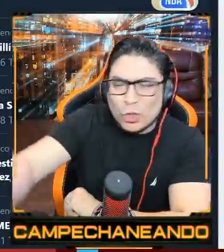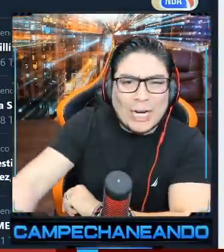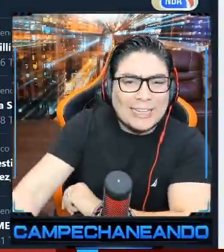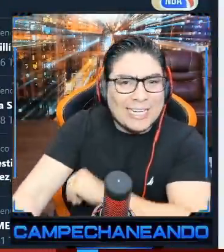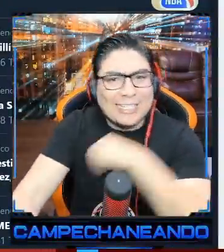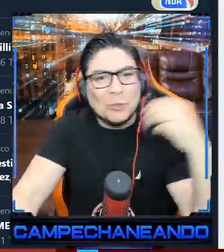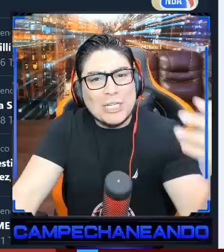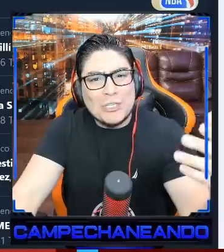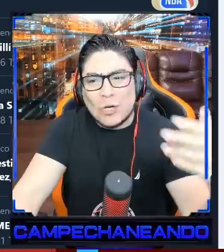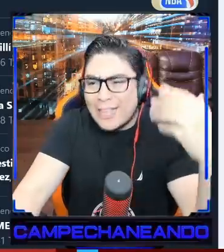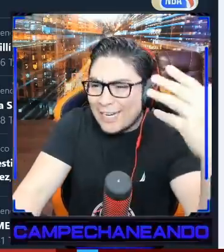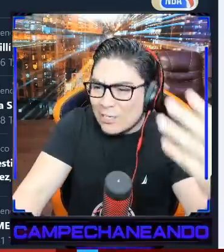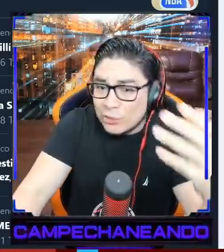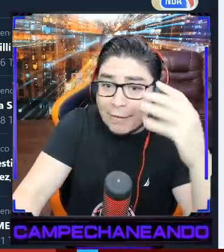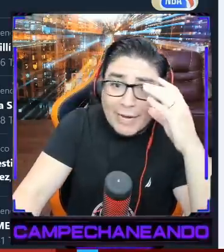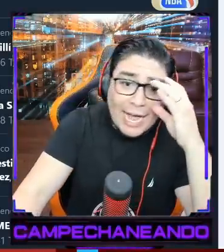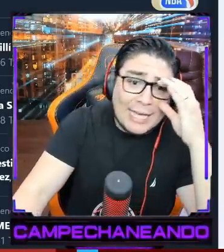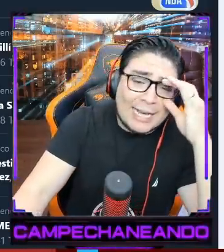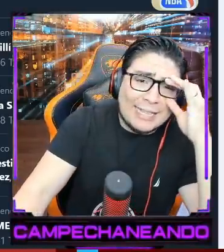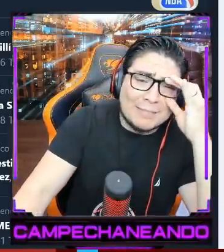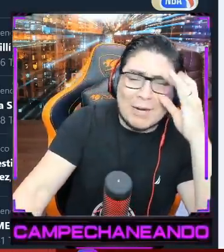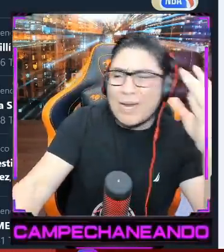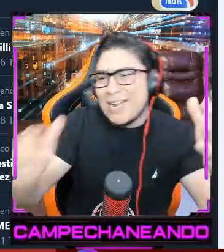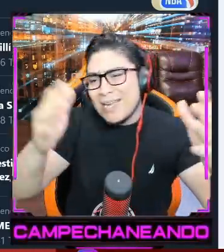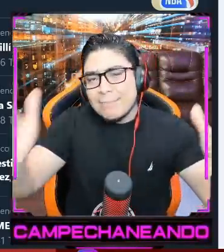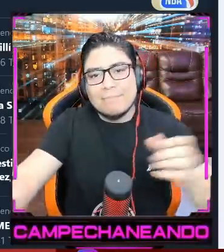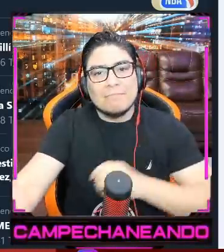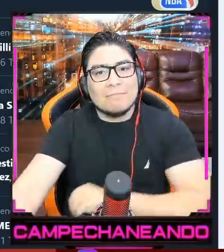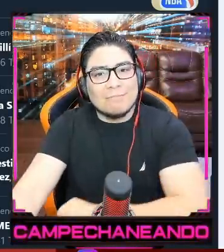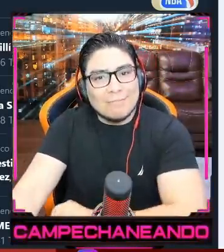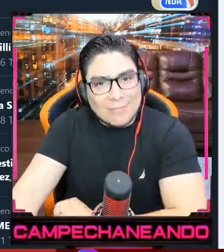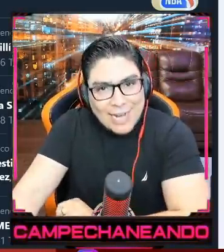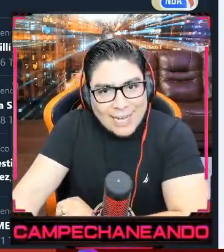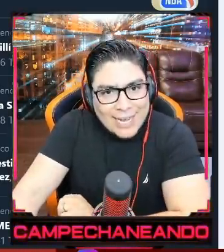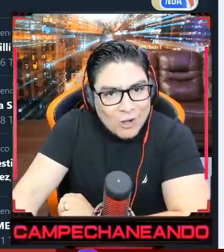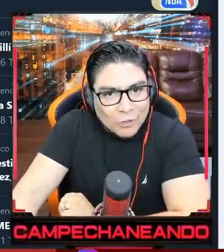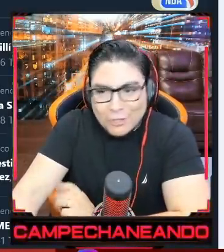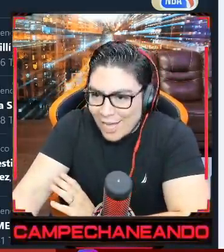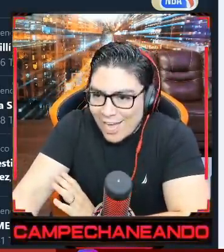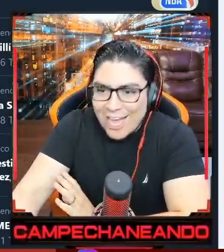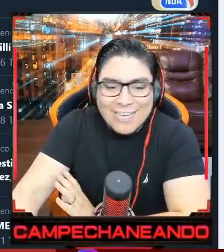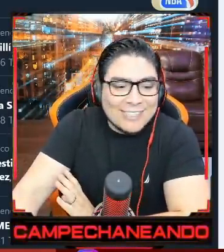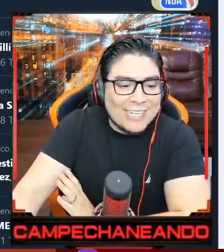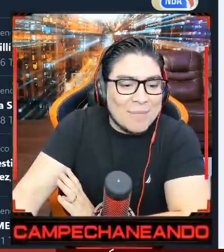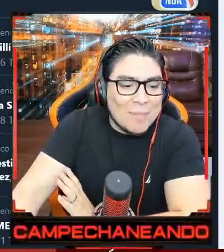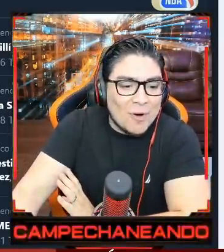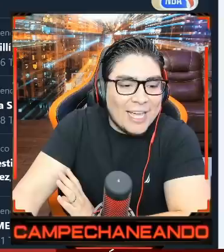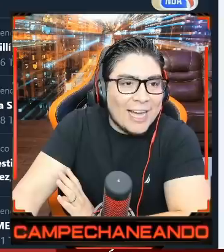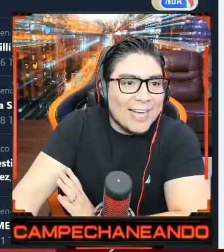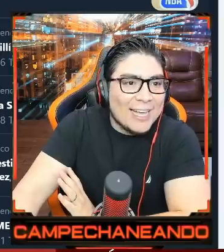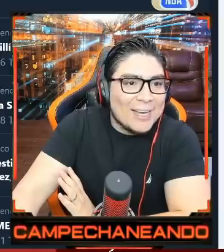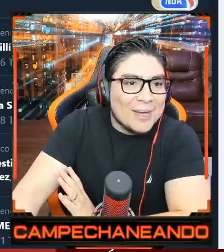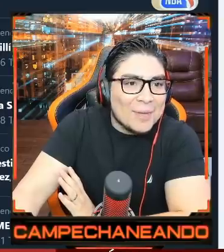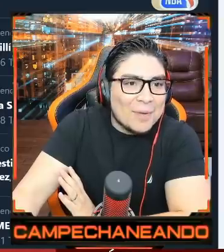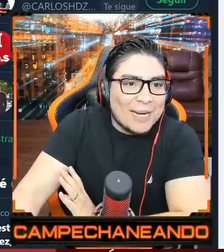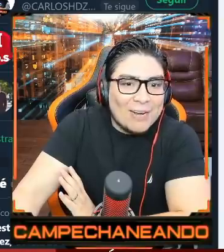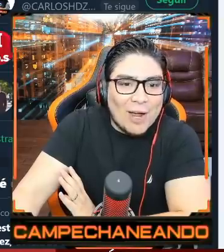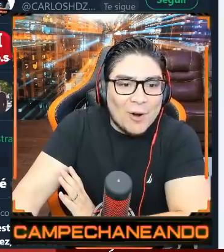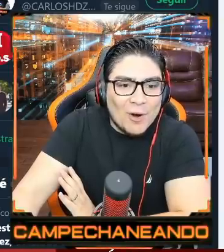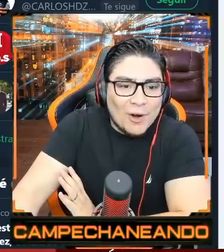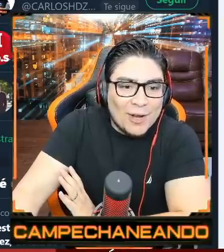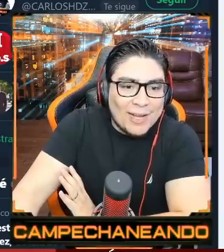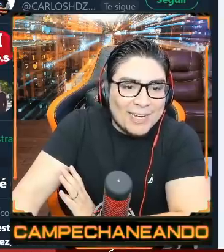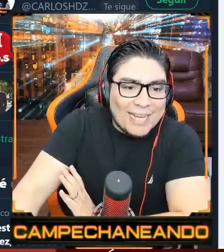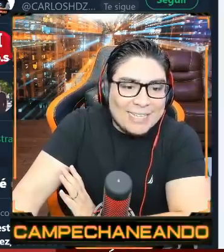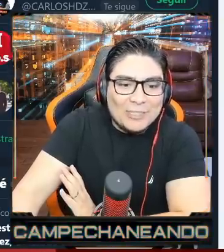quita el doctor gatell que es un ignorante que no sabe nada que andrés manuel tranquilos hay que hacer memoria porque